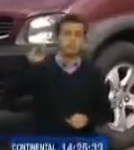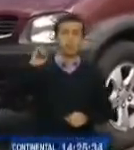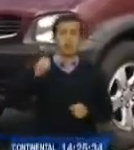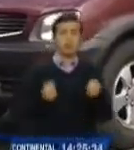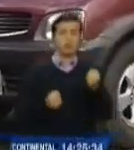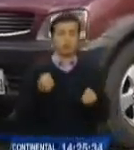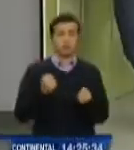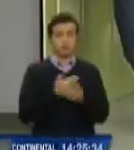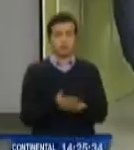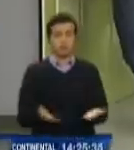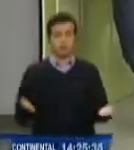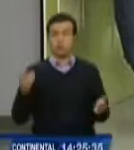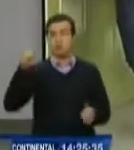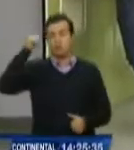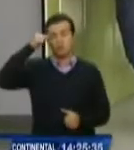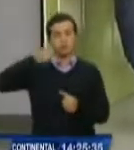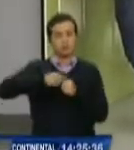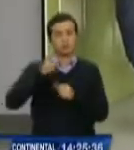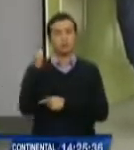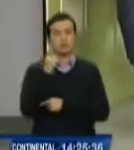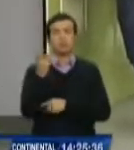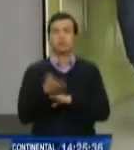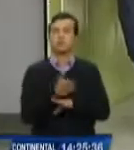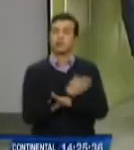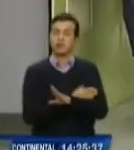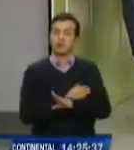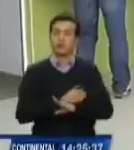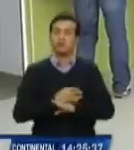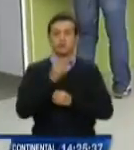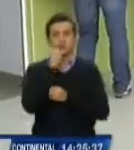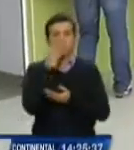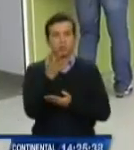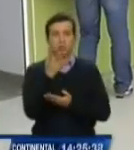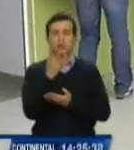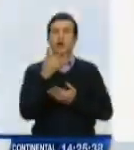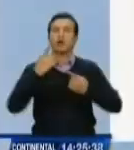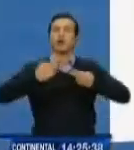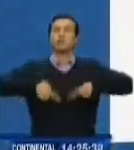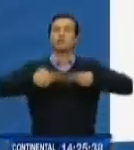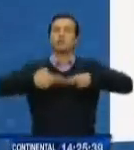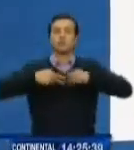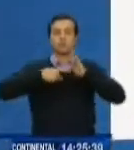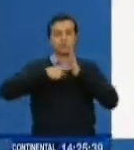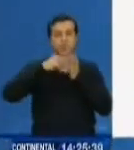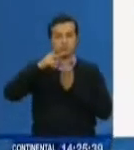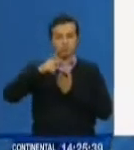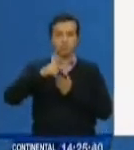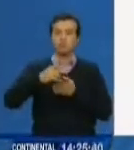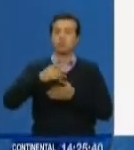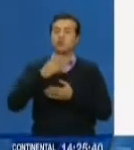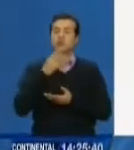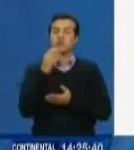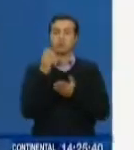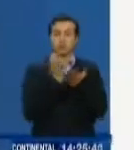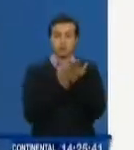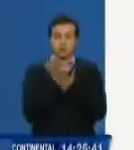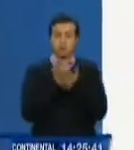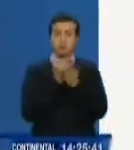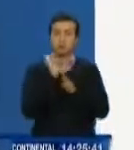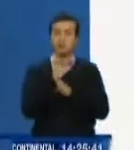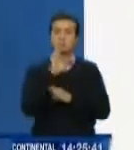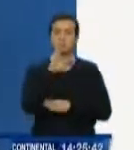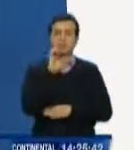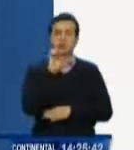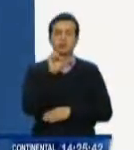bienes tributables, recuerde que deberá realizar una declaración aduanera simplificada. Según el Servicio Nacional de Aduana de Ecuador,